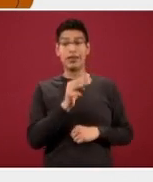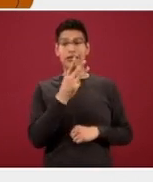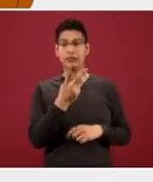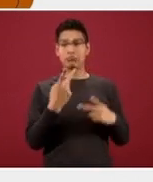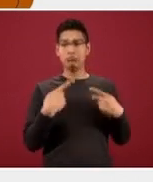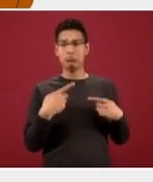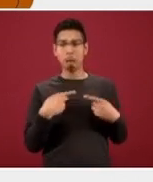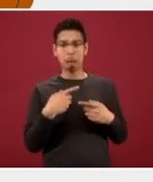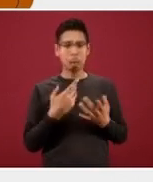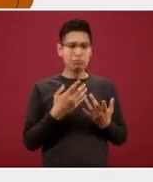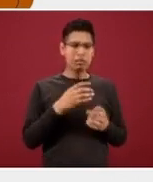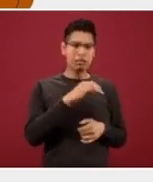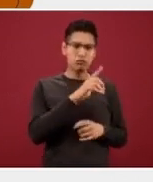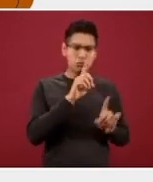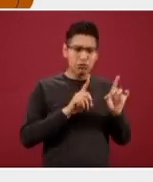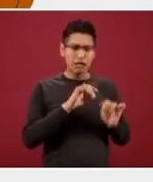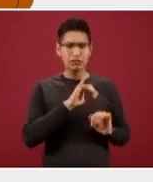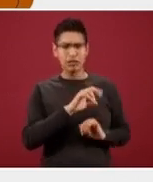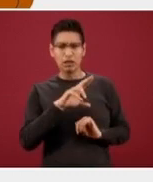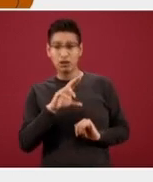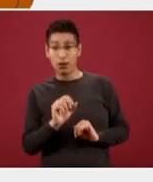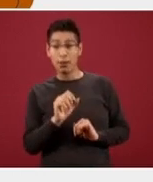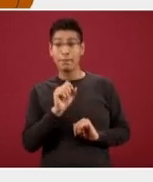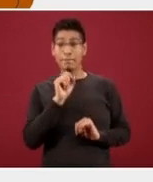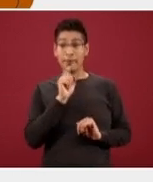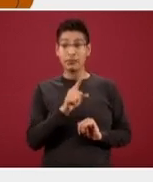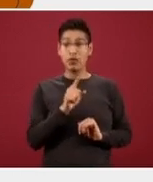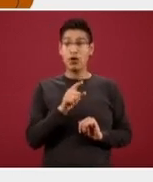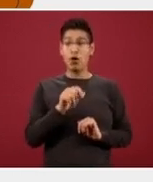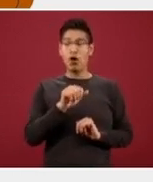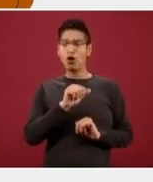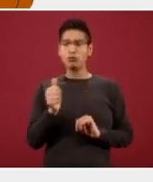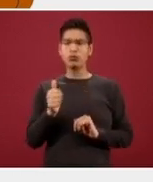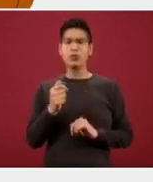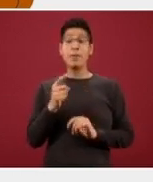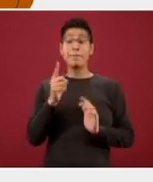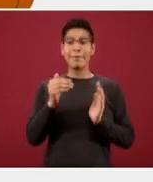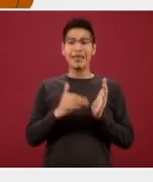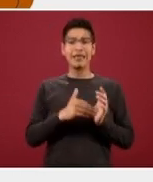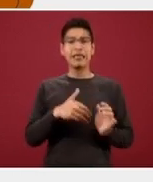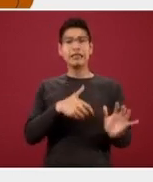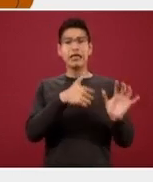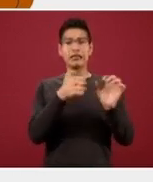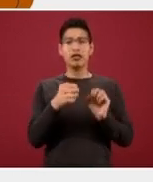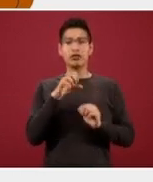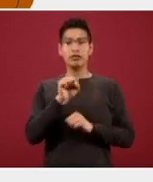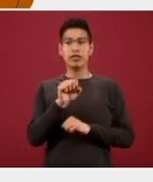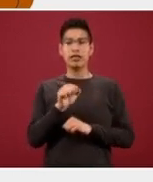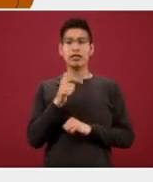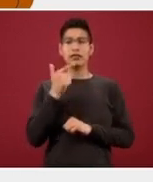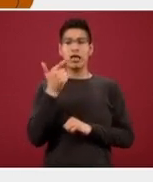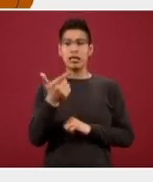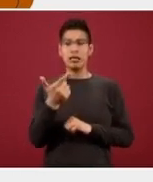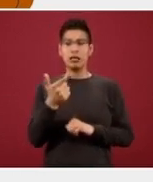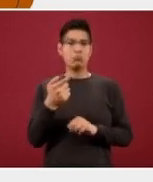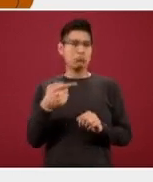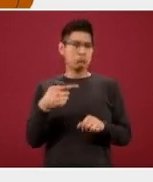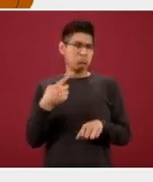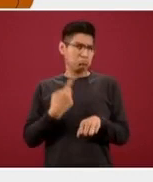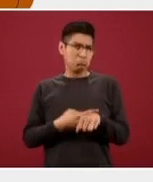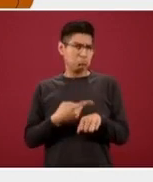1,667 total de casos negativos. Permanecemos con las 2 defunciones que ya habían sido previamente reportadas como tal